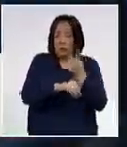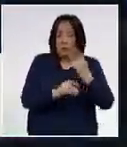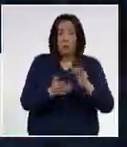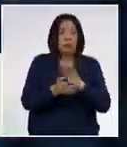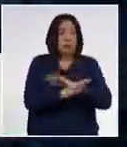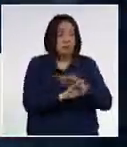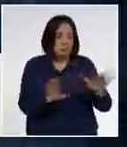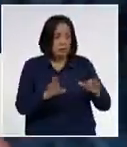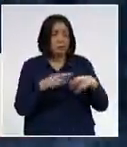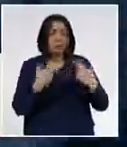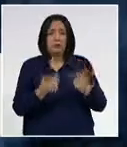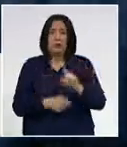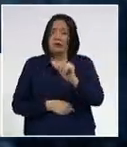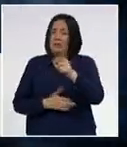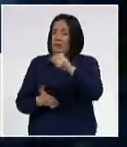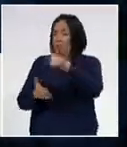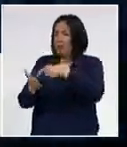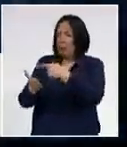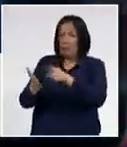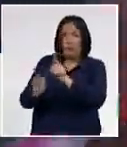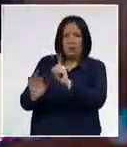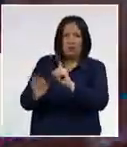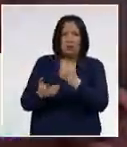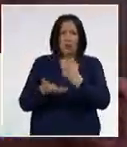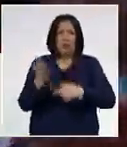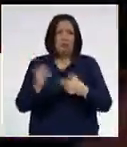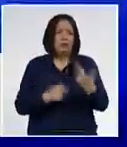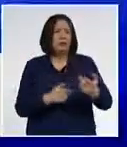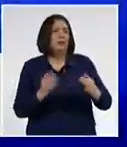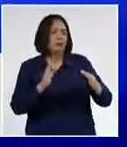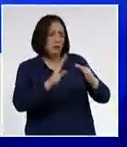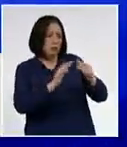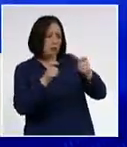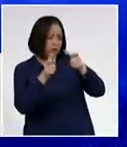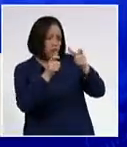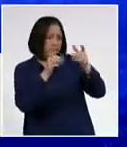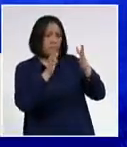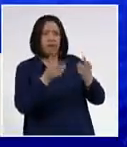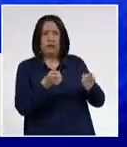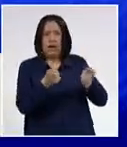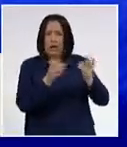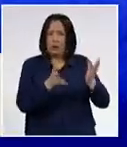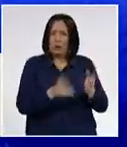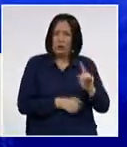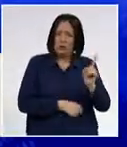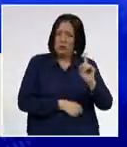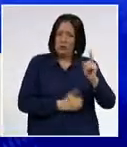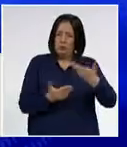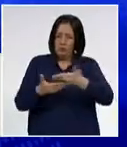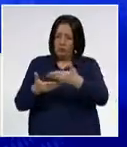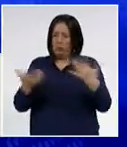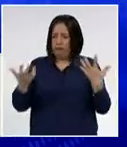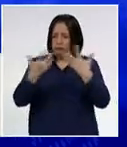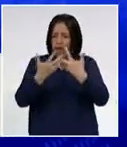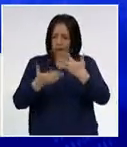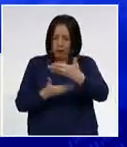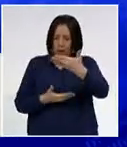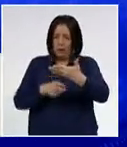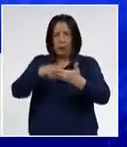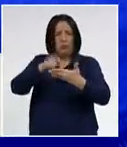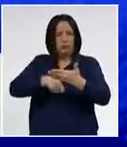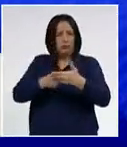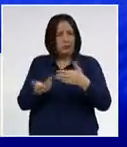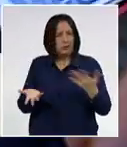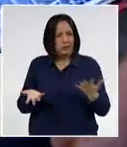hablar de una posible anulación de los precios, pese a que la Contraloría informó que la nueva tarifa no se ajusta al contrato firmado entre ambas entidades y que data